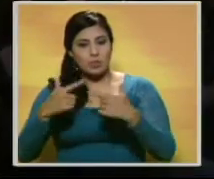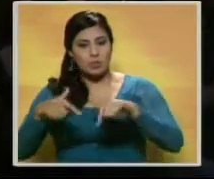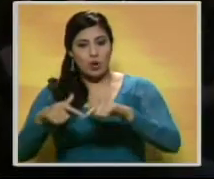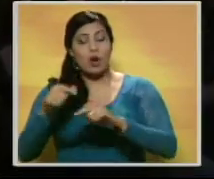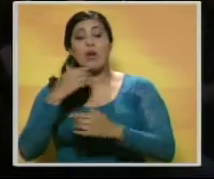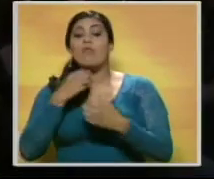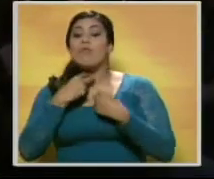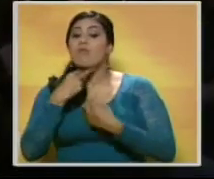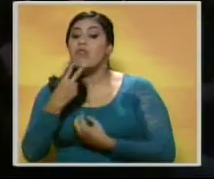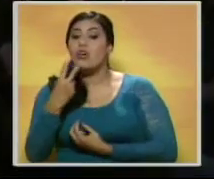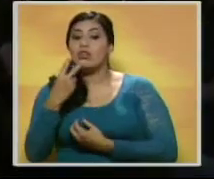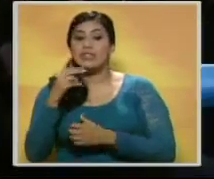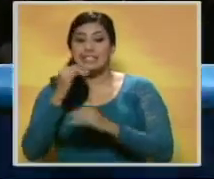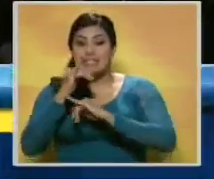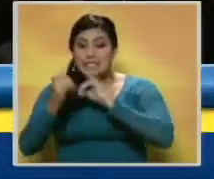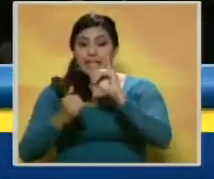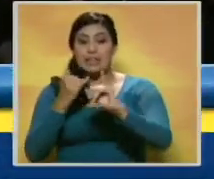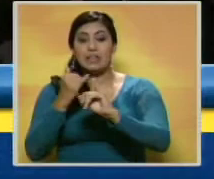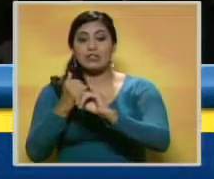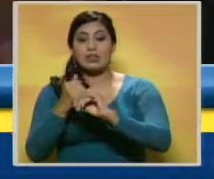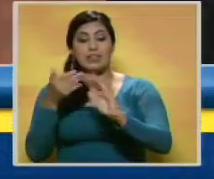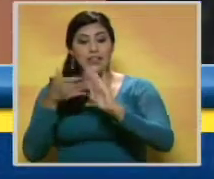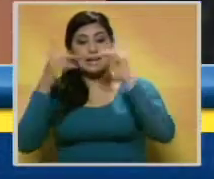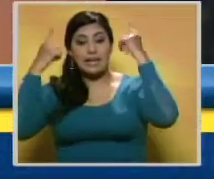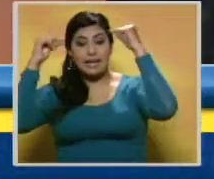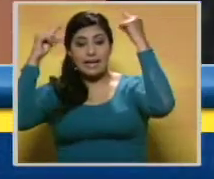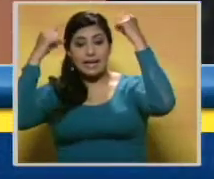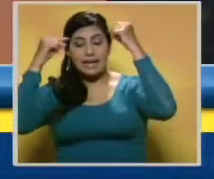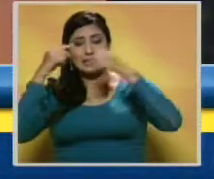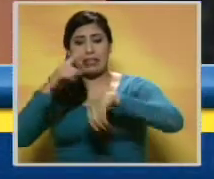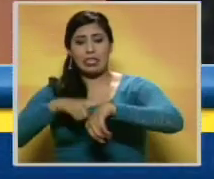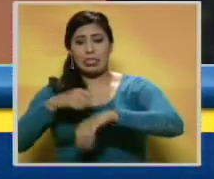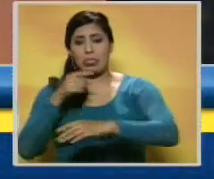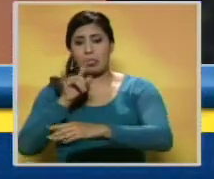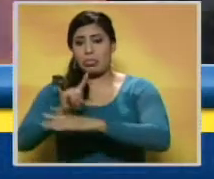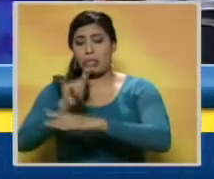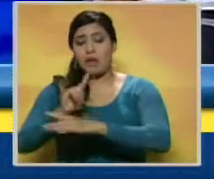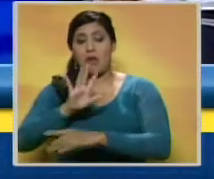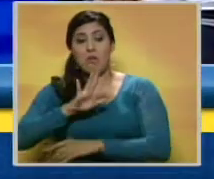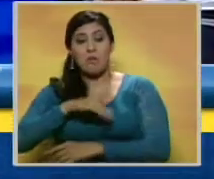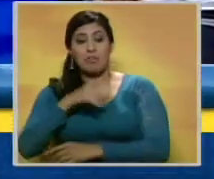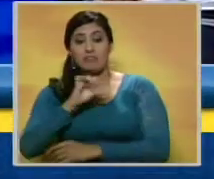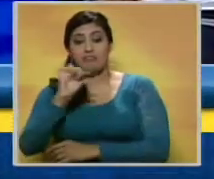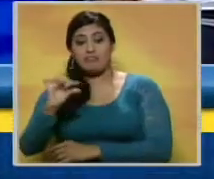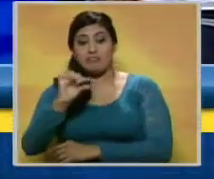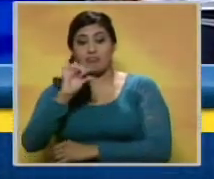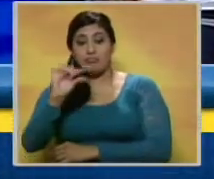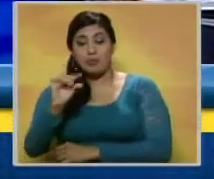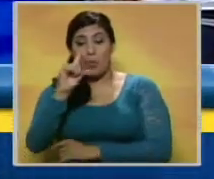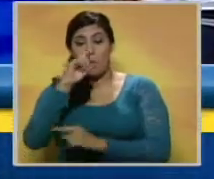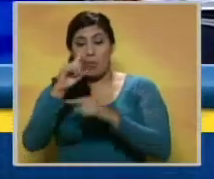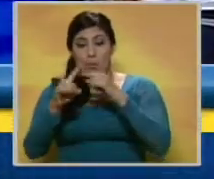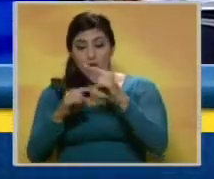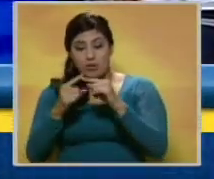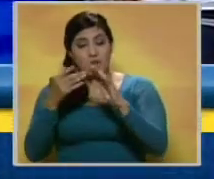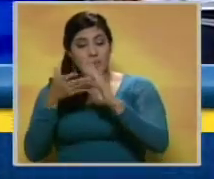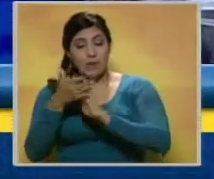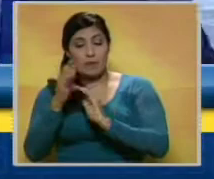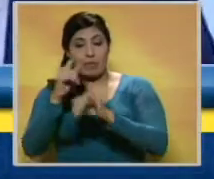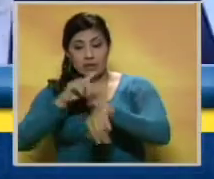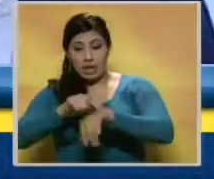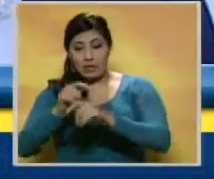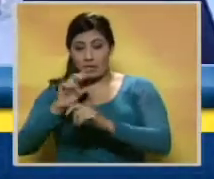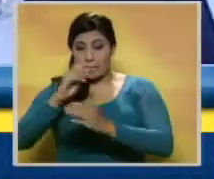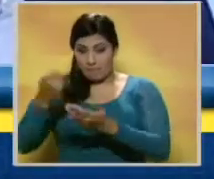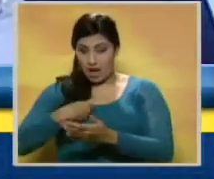Un portavoz del organismo internacional indicó que Grecia está ahora en mora y solo podrá recibir fondos una vez que los atrasos